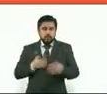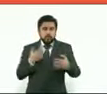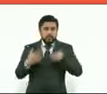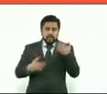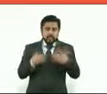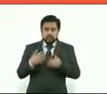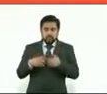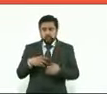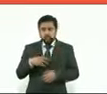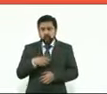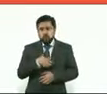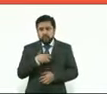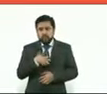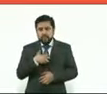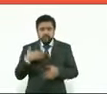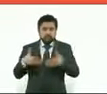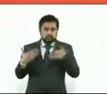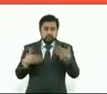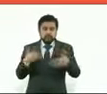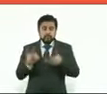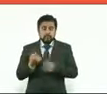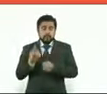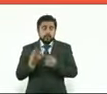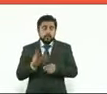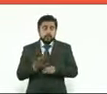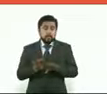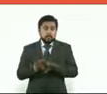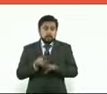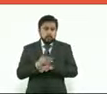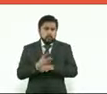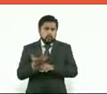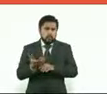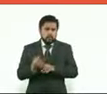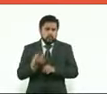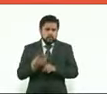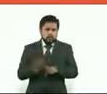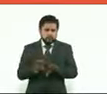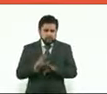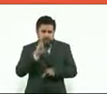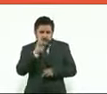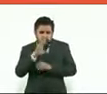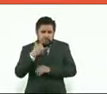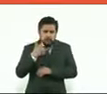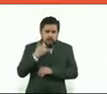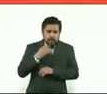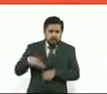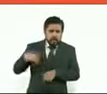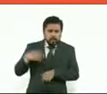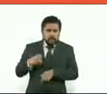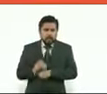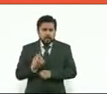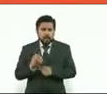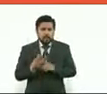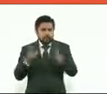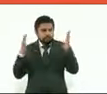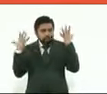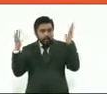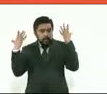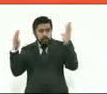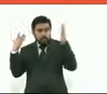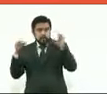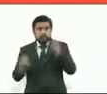que están observando el esfuerzo de estos atletas, la determinación, el deseo, el coraje que le ponen, algunos aplausos, reitero, muy poca gente en